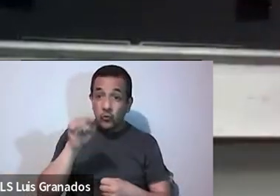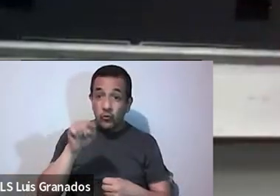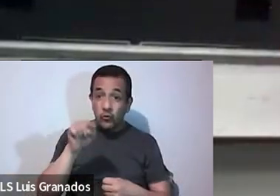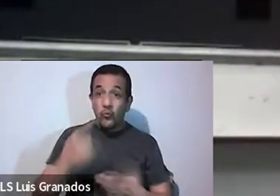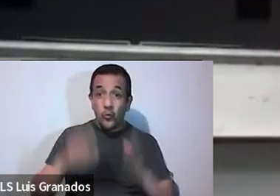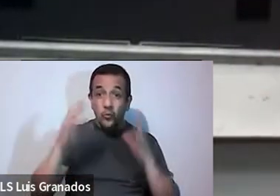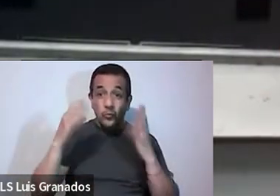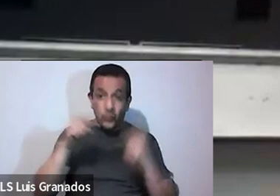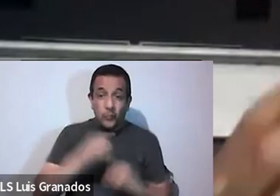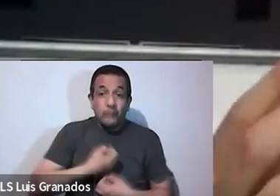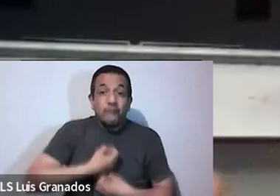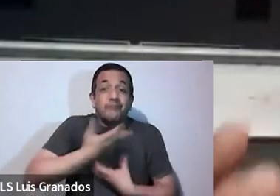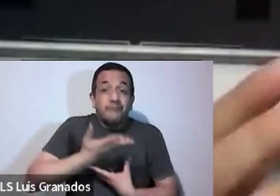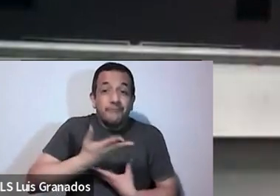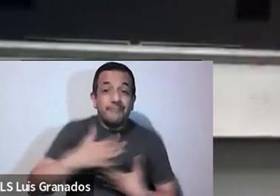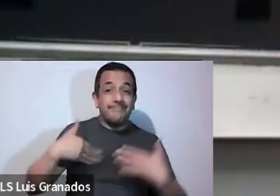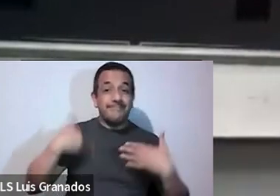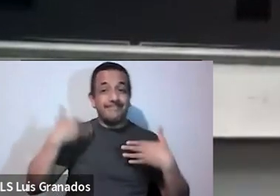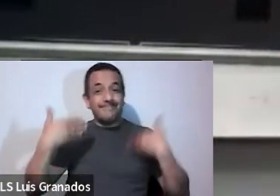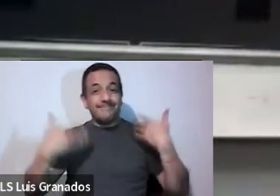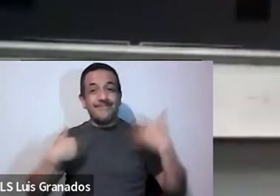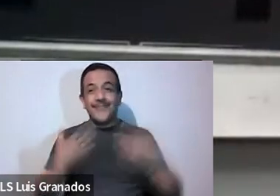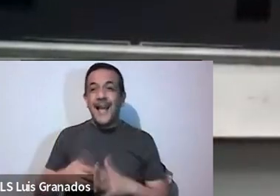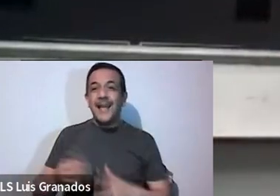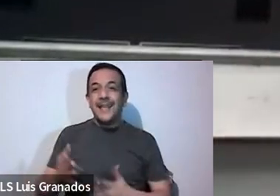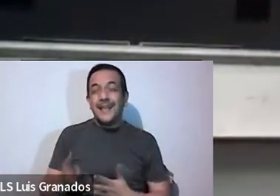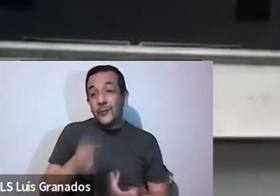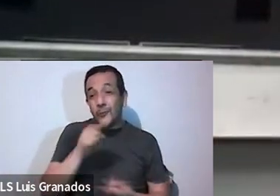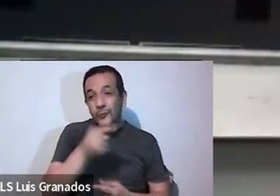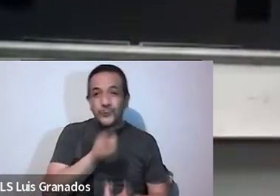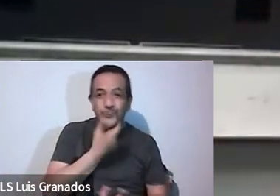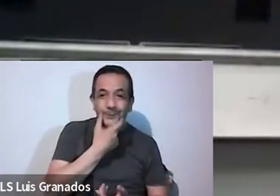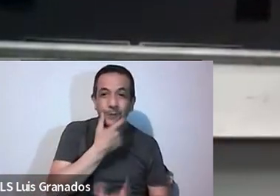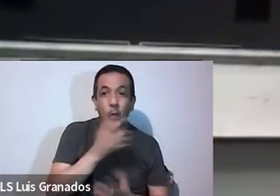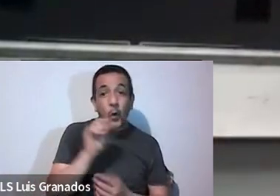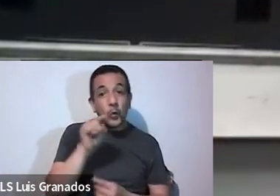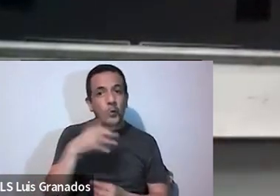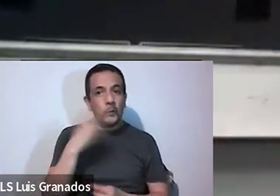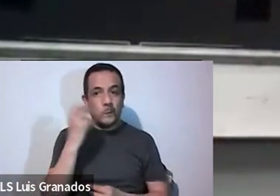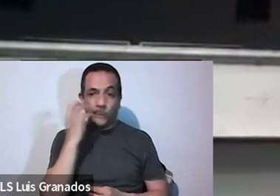entusiasmo, buen sentido del humor, o estás todo amargo?